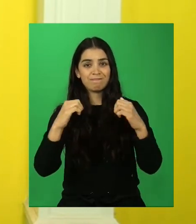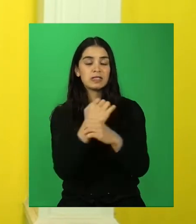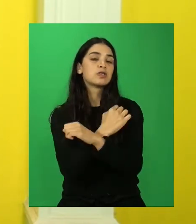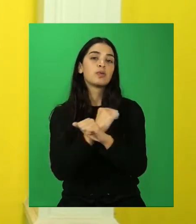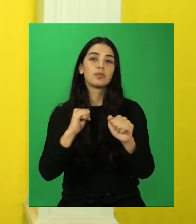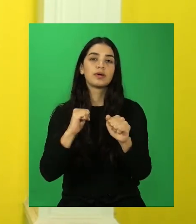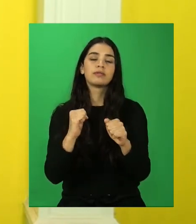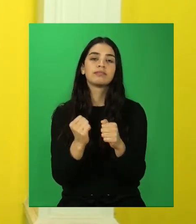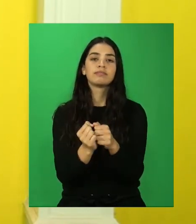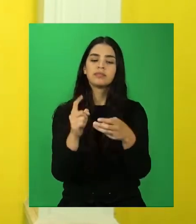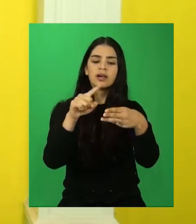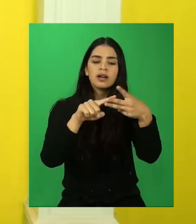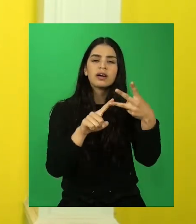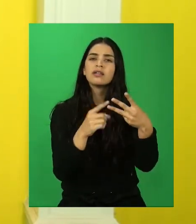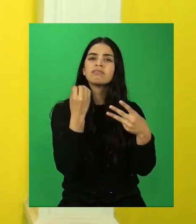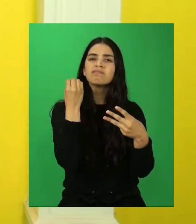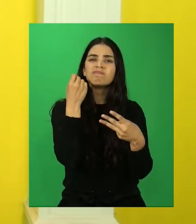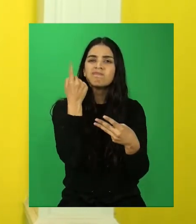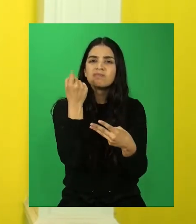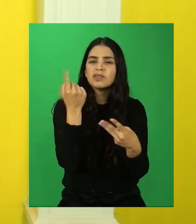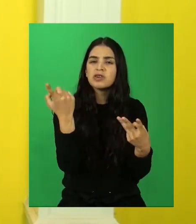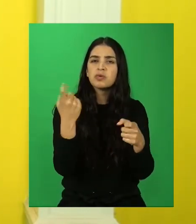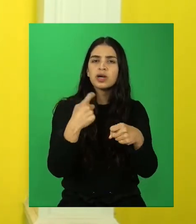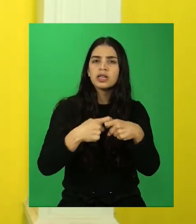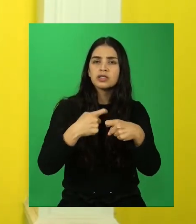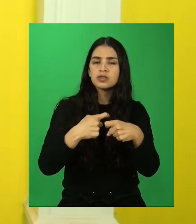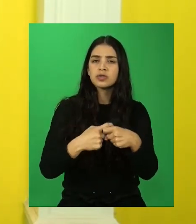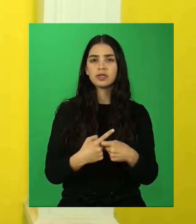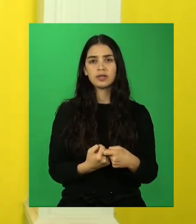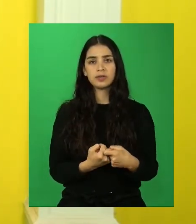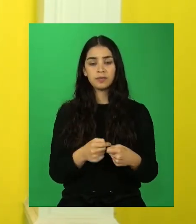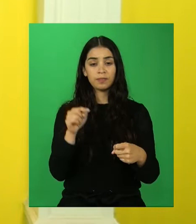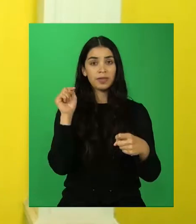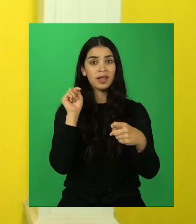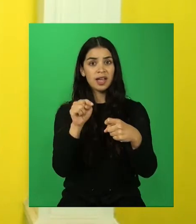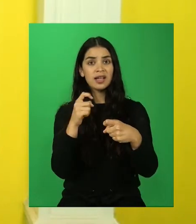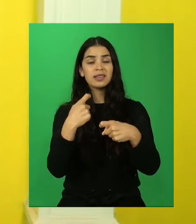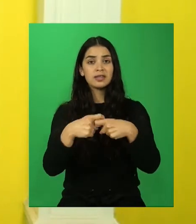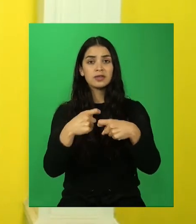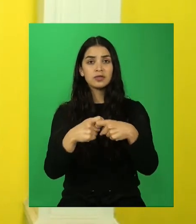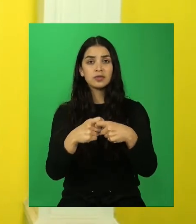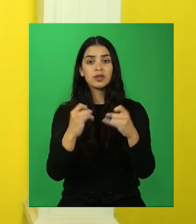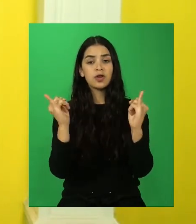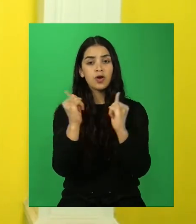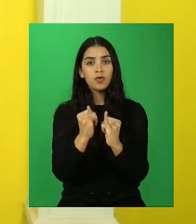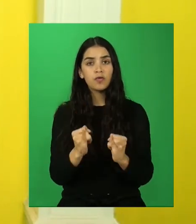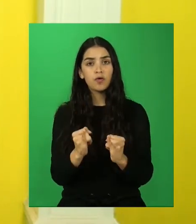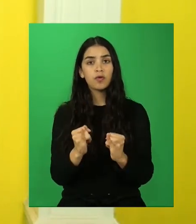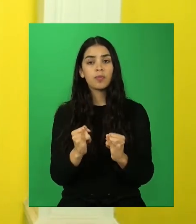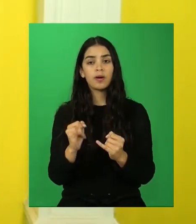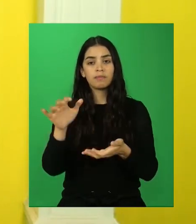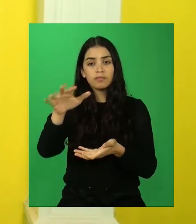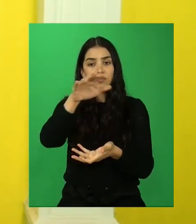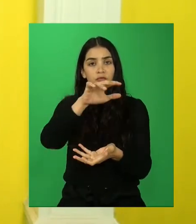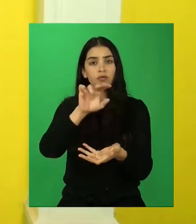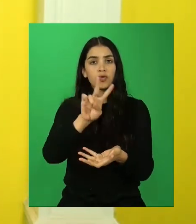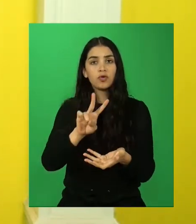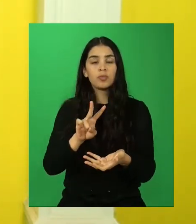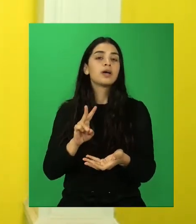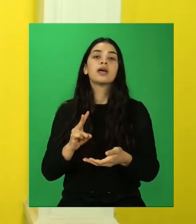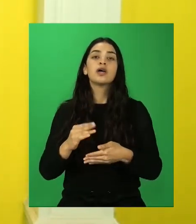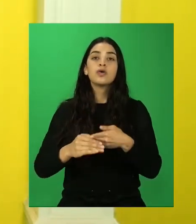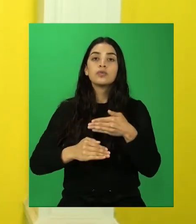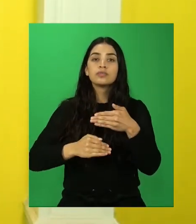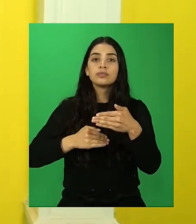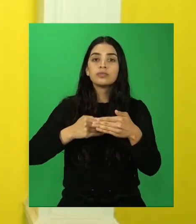son las características del estado sólido? Estas tienen una forma y volumen constante, son